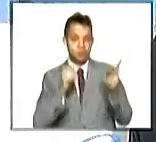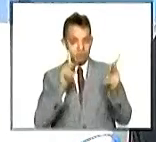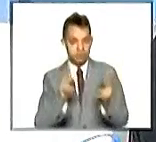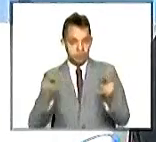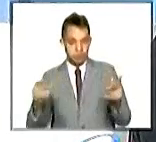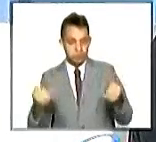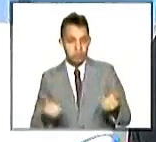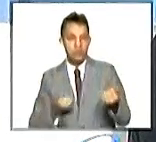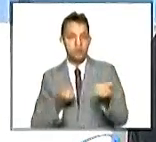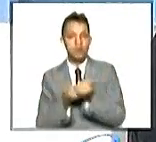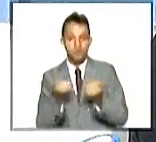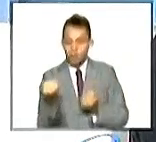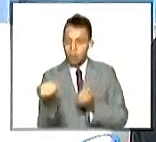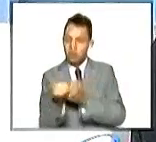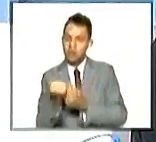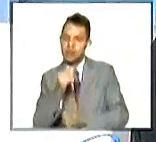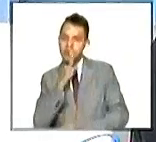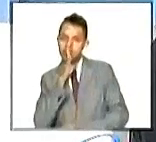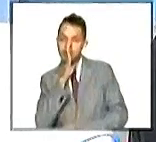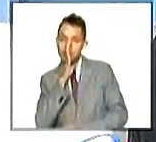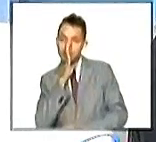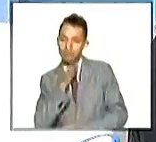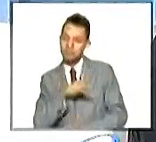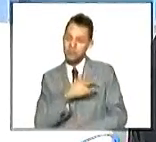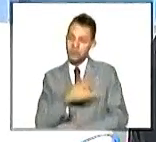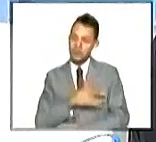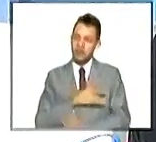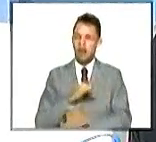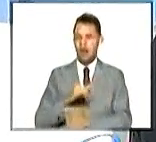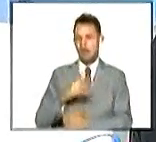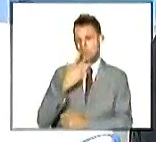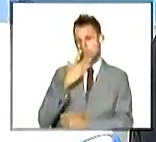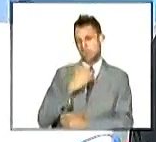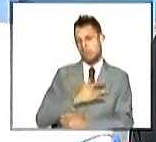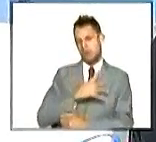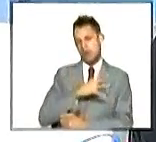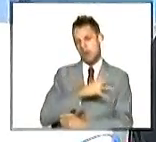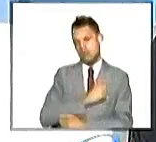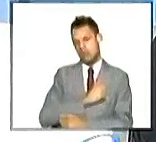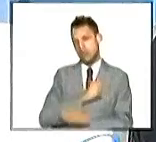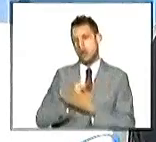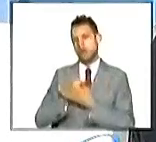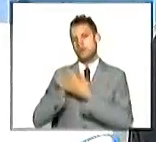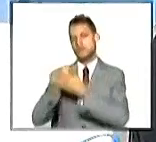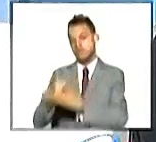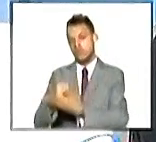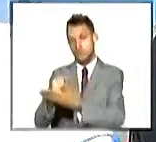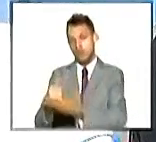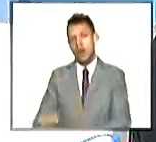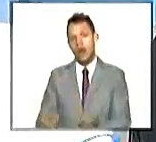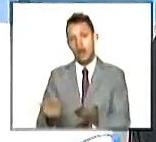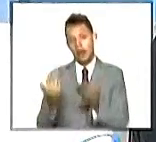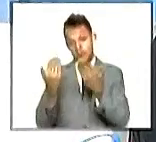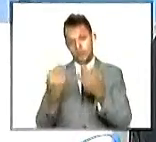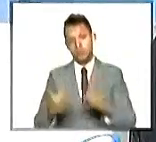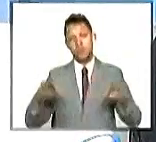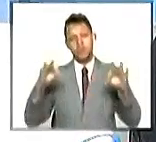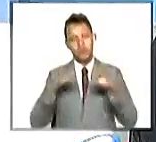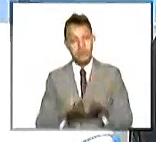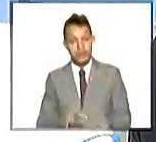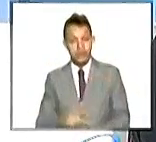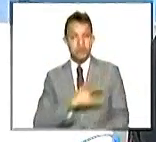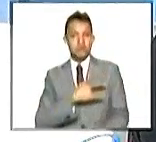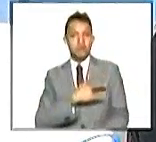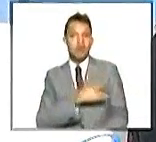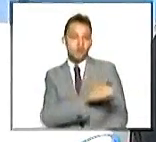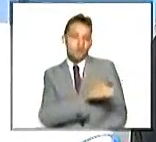muchos colaboradores que se sensibilizan ante la población, y eso es una gran ventaja para nosotros. Tener la sensibilidad